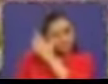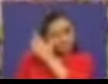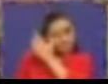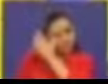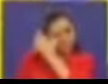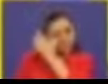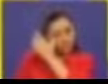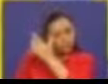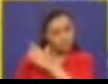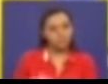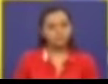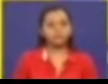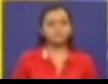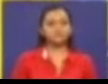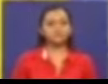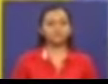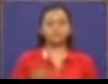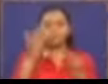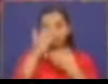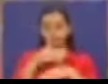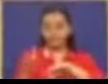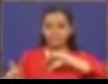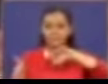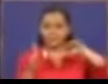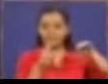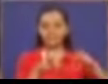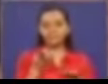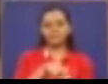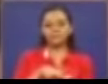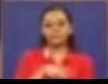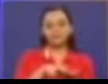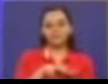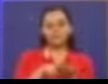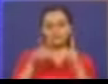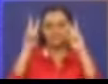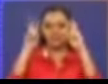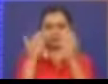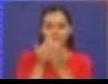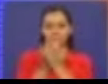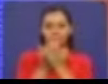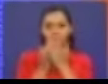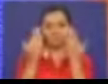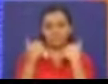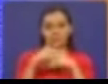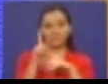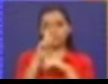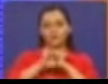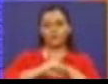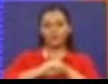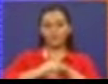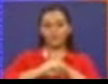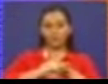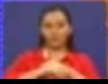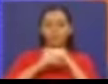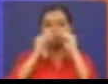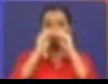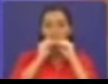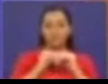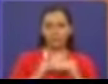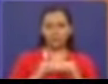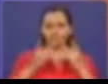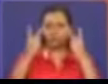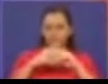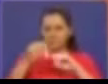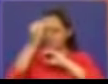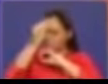con hambre. Bueno, todo eso vimos en esta reunión sobre temas económicos y vamos a empezar una campaña masiva para formar e